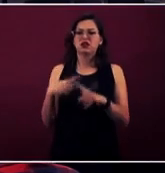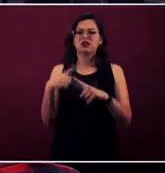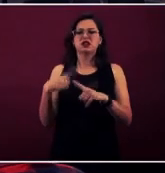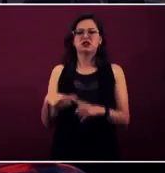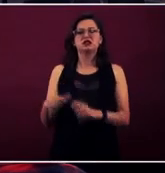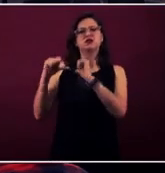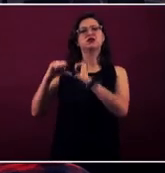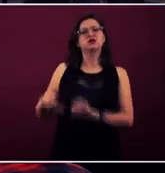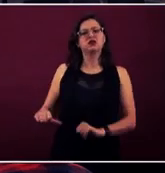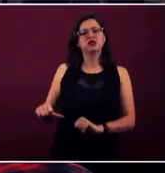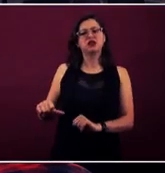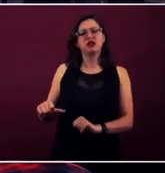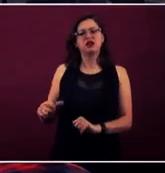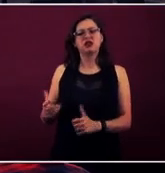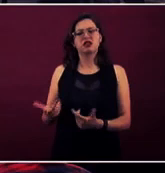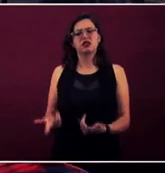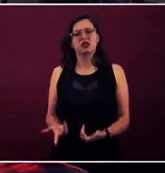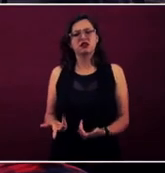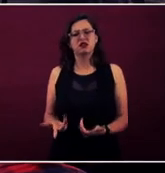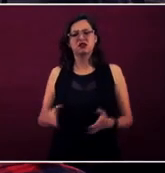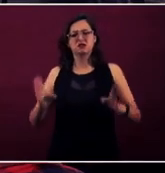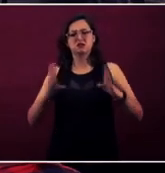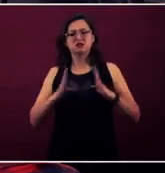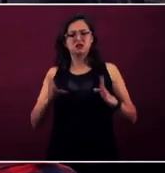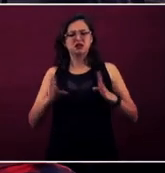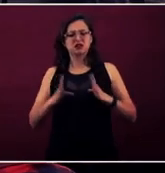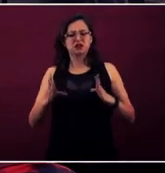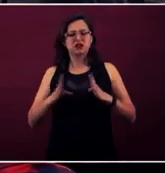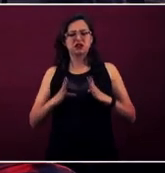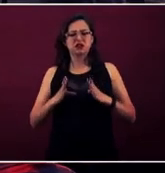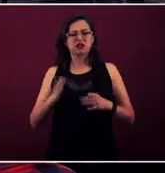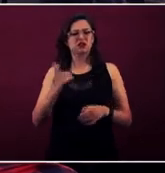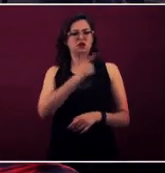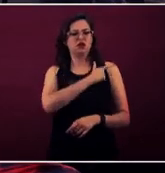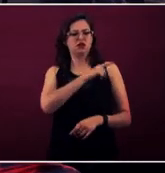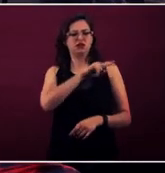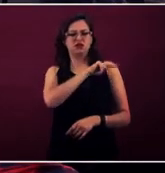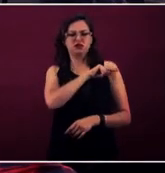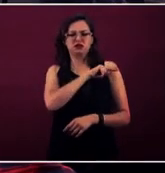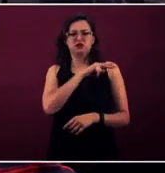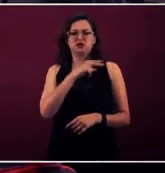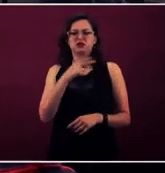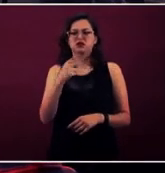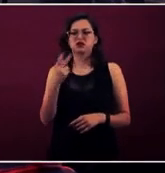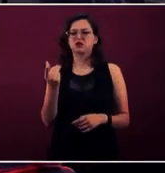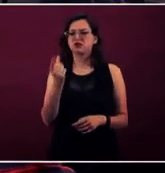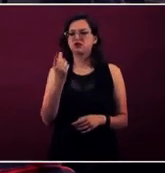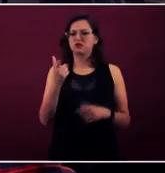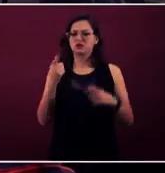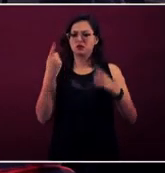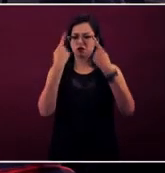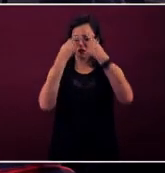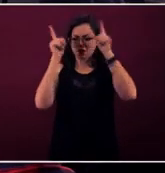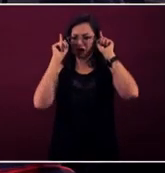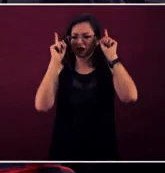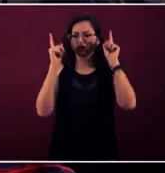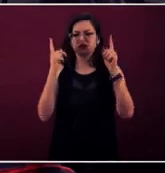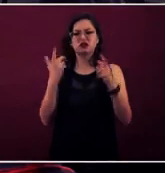¿Y cómo está funcionando entonces el Ejército, la Guardia Nacional y la Marina?